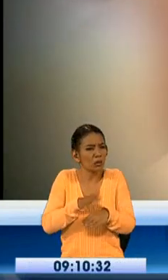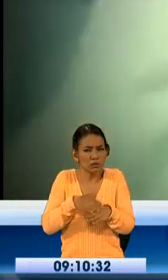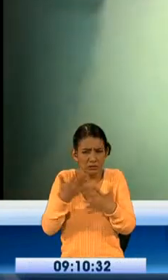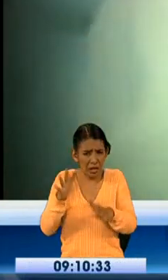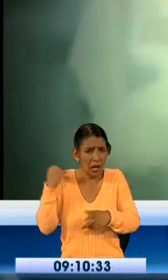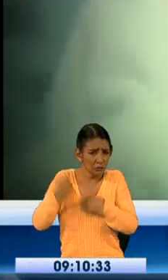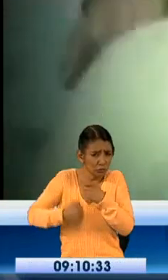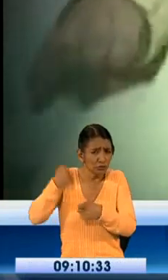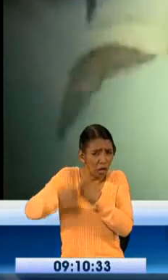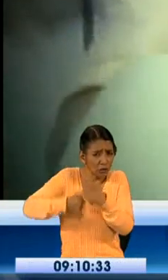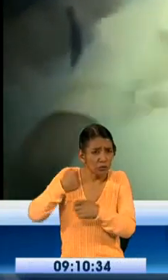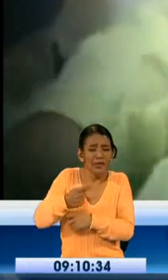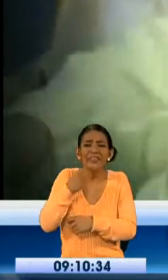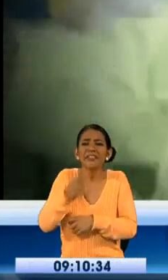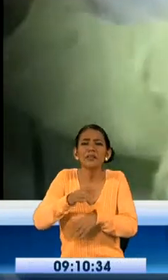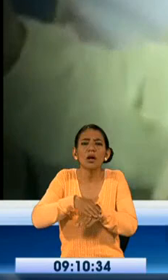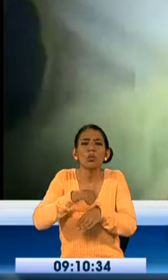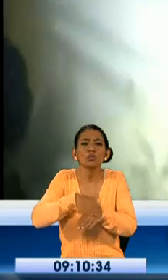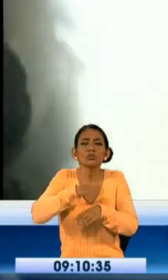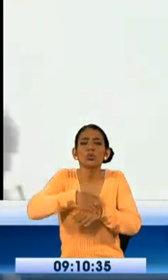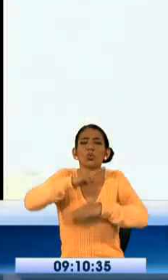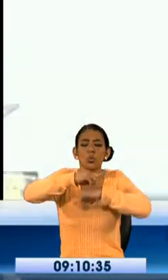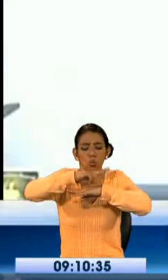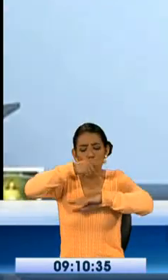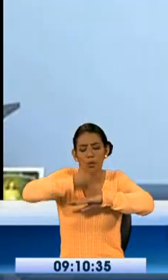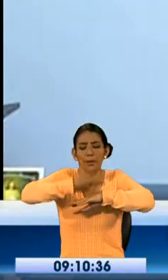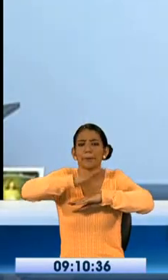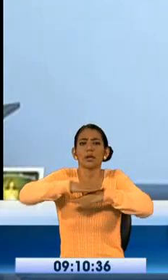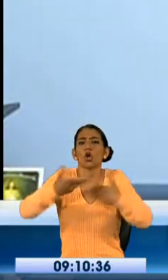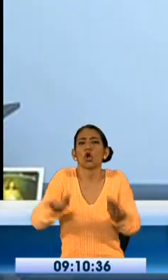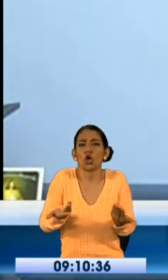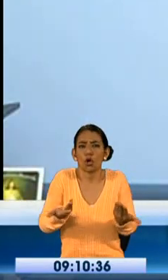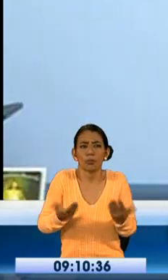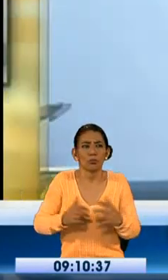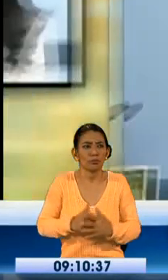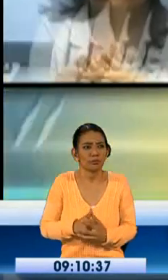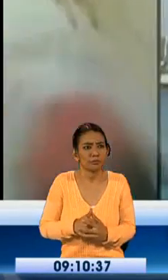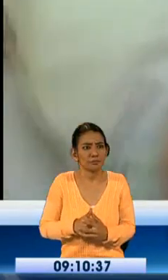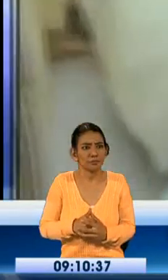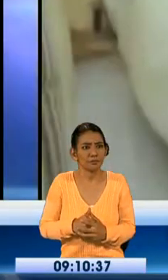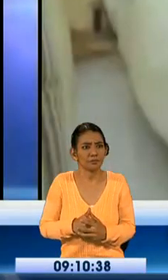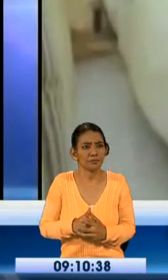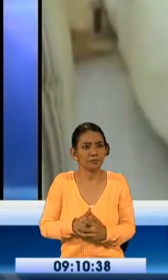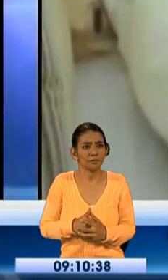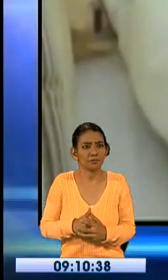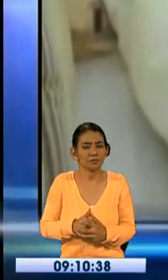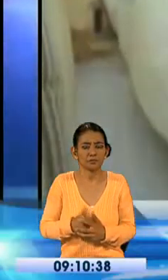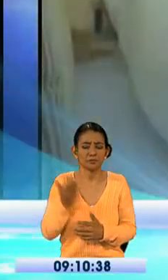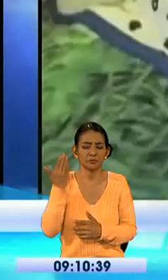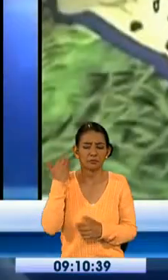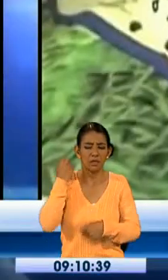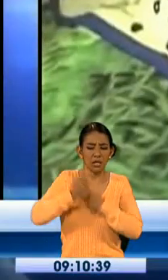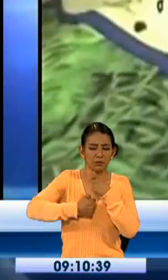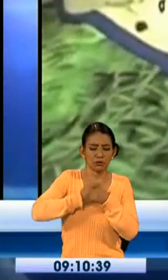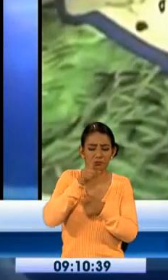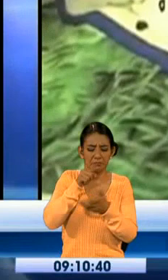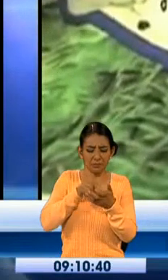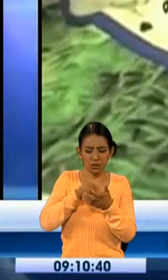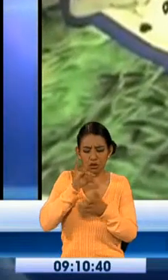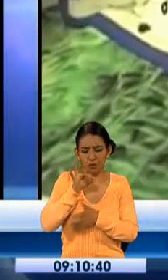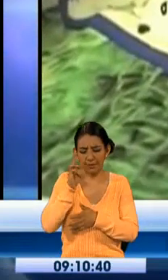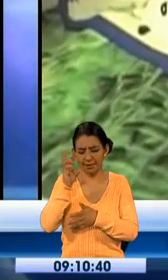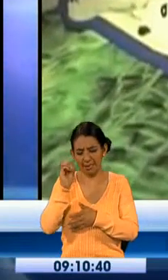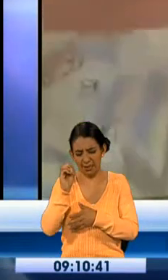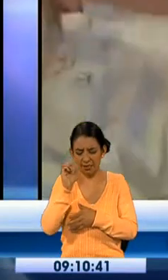estuvo ligada a la posición para dormir. Y más o menos como por la época de los 60, 70, se hablaba de